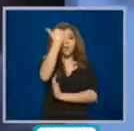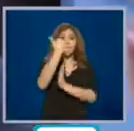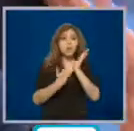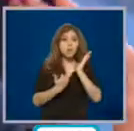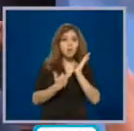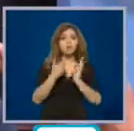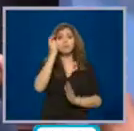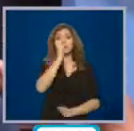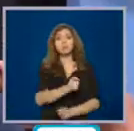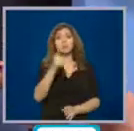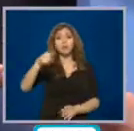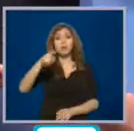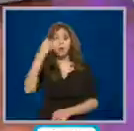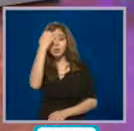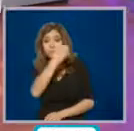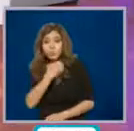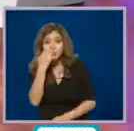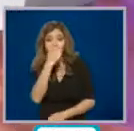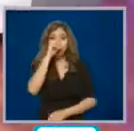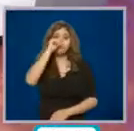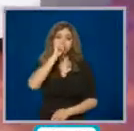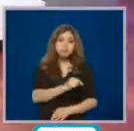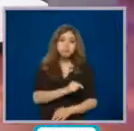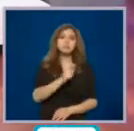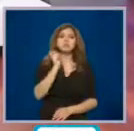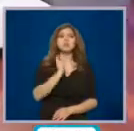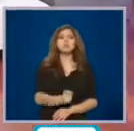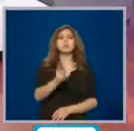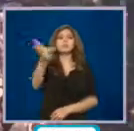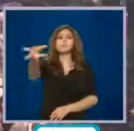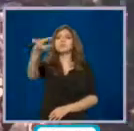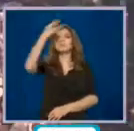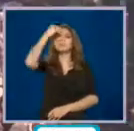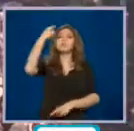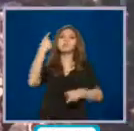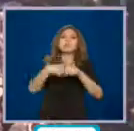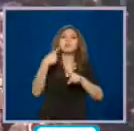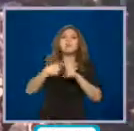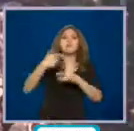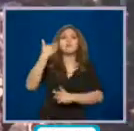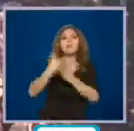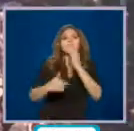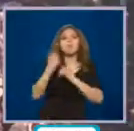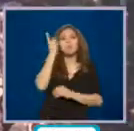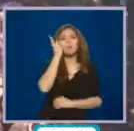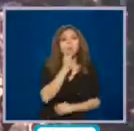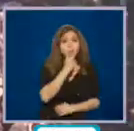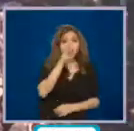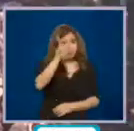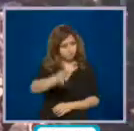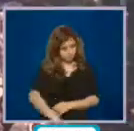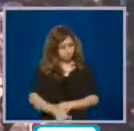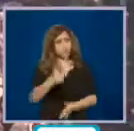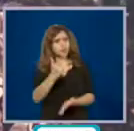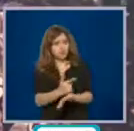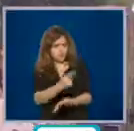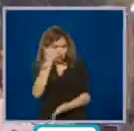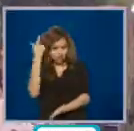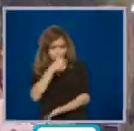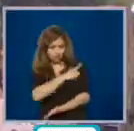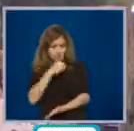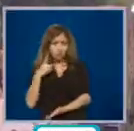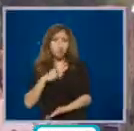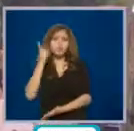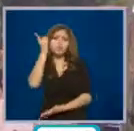Y no rinden en la Wow. escuela. ¿A quién le copian esos malos hábitos? Es evidente. Claro que es muchísimo y es grave. nosotros. Ay, Oye, claro. Karen,